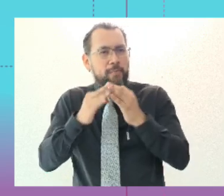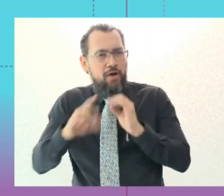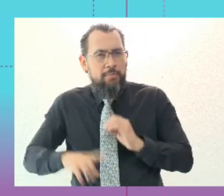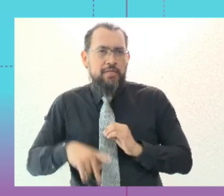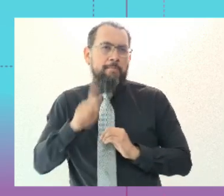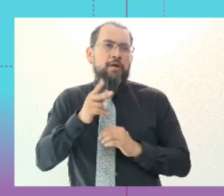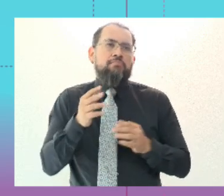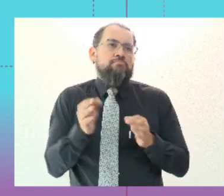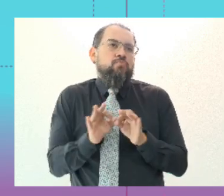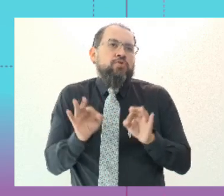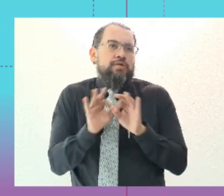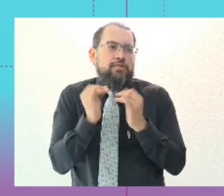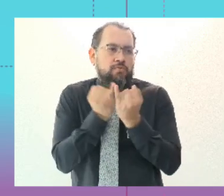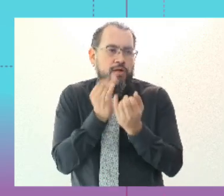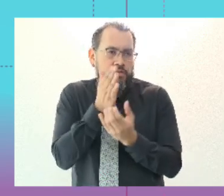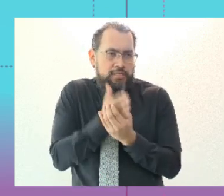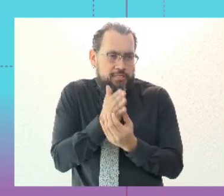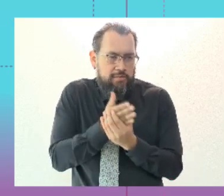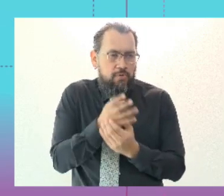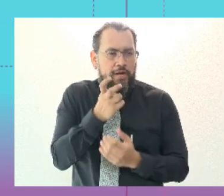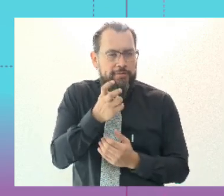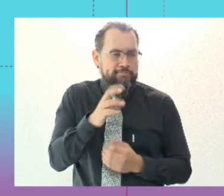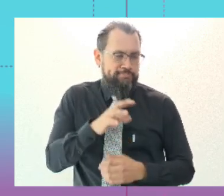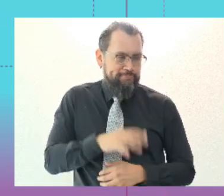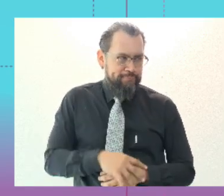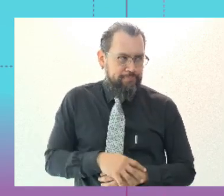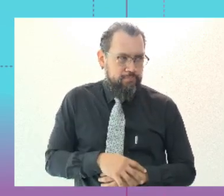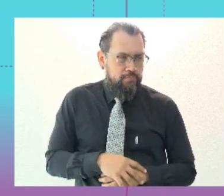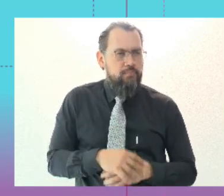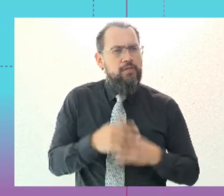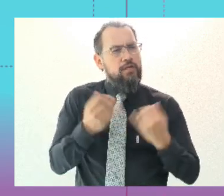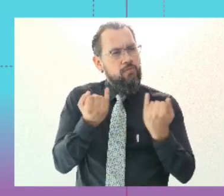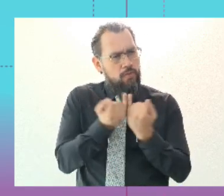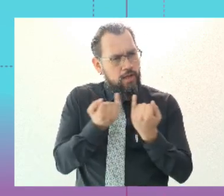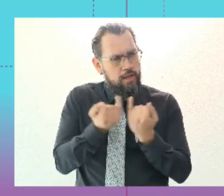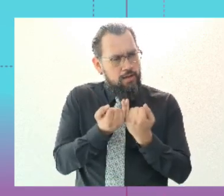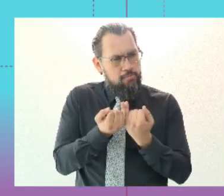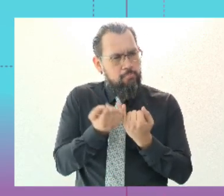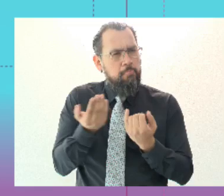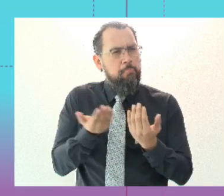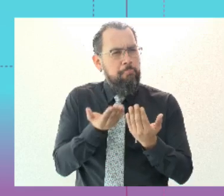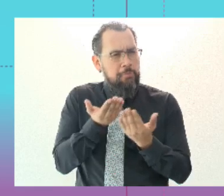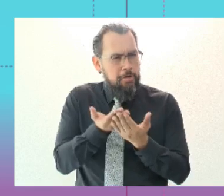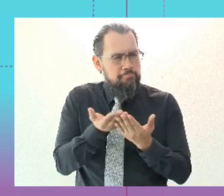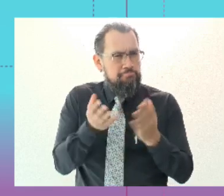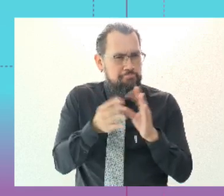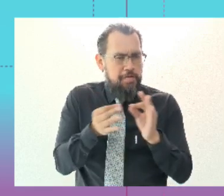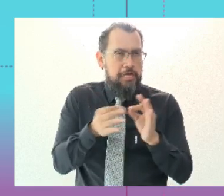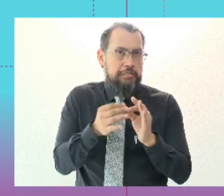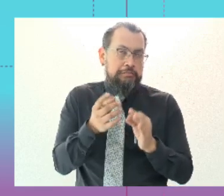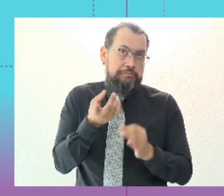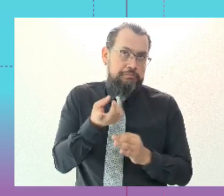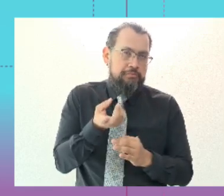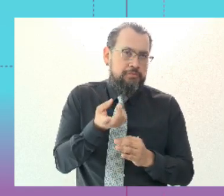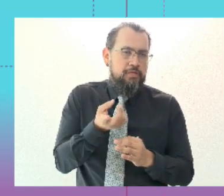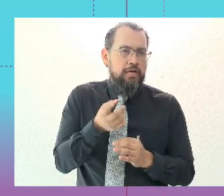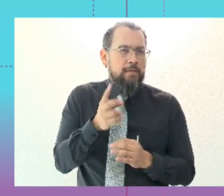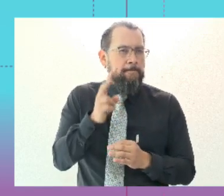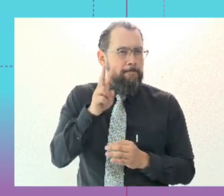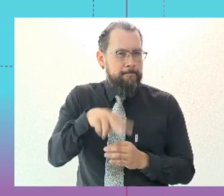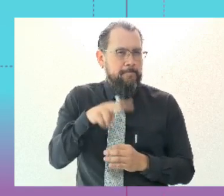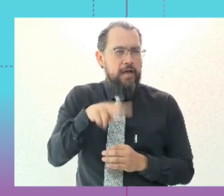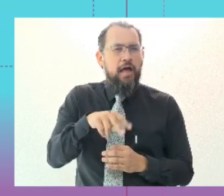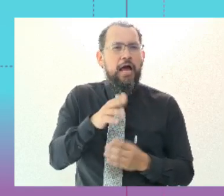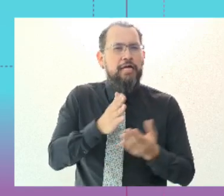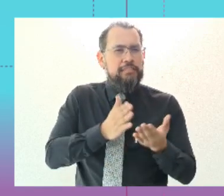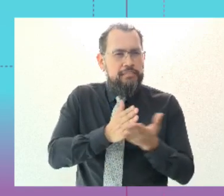partimos, ¿no? Entonces, también pone sobre la mesa que hay que destacar que, por lo menos en lo que toca al acceso